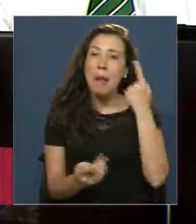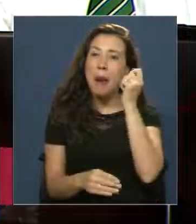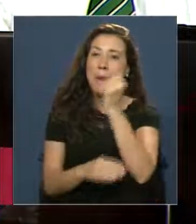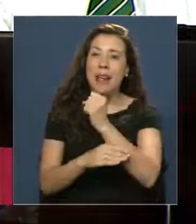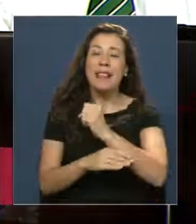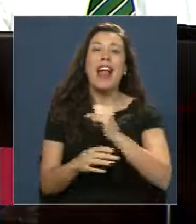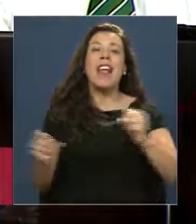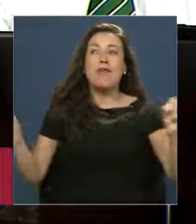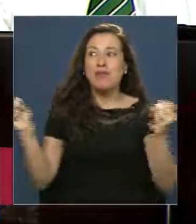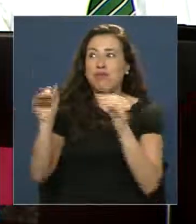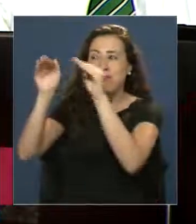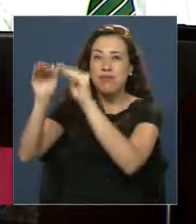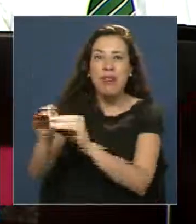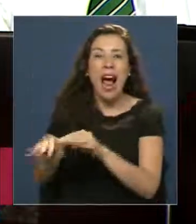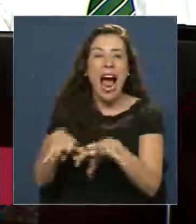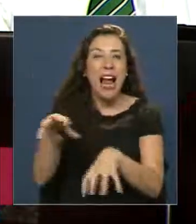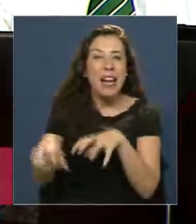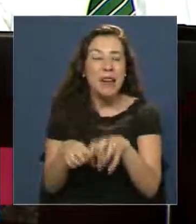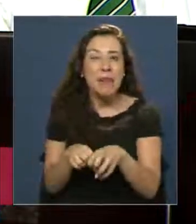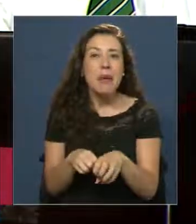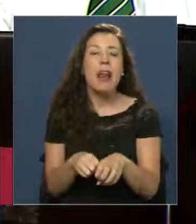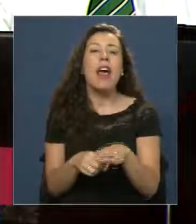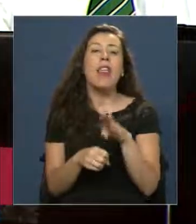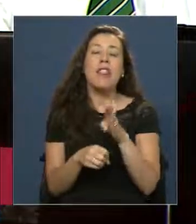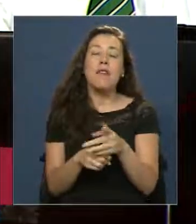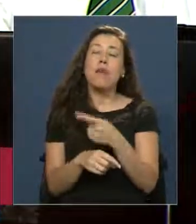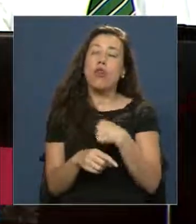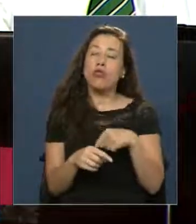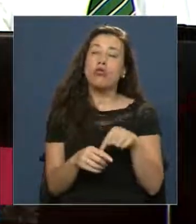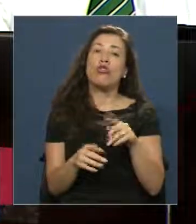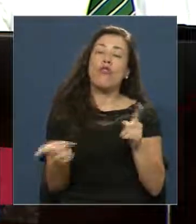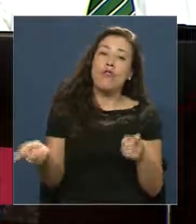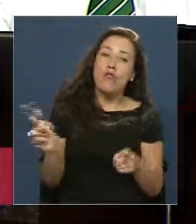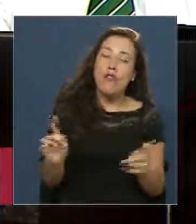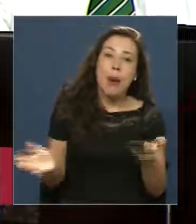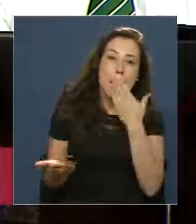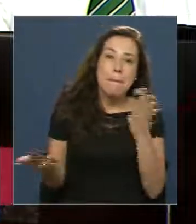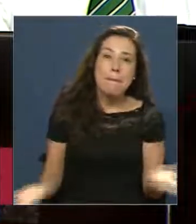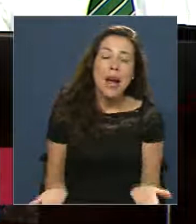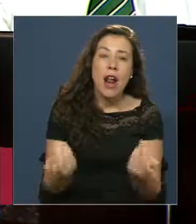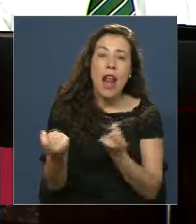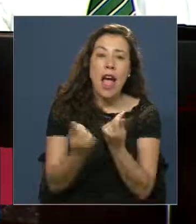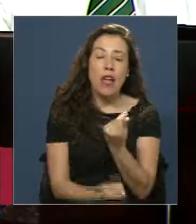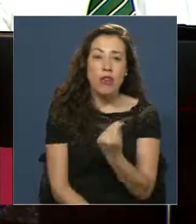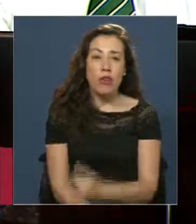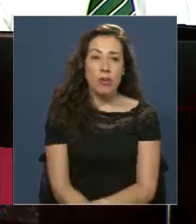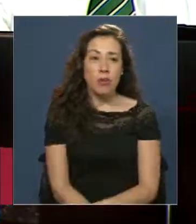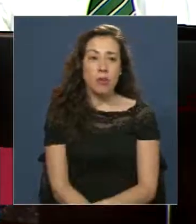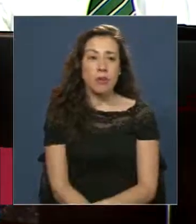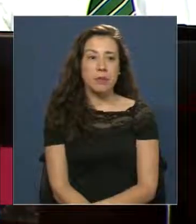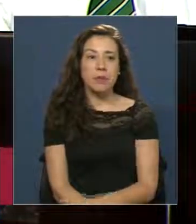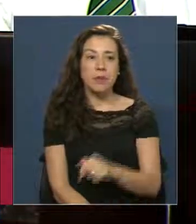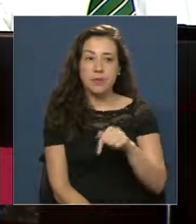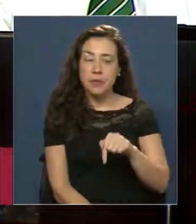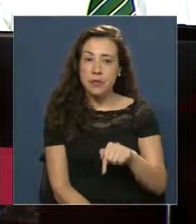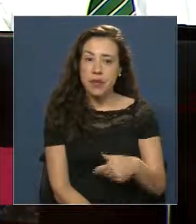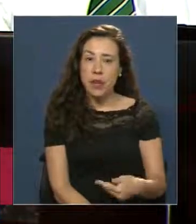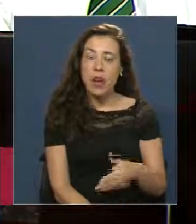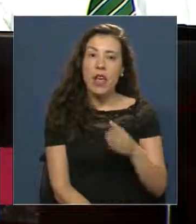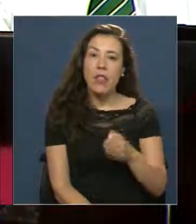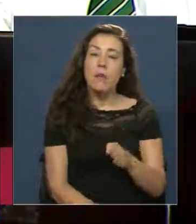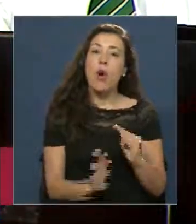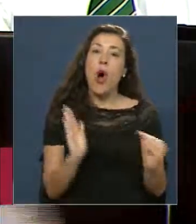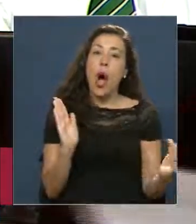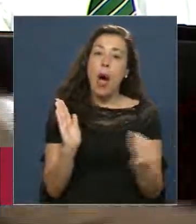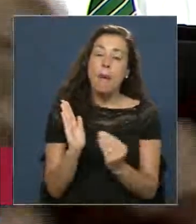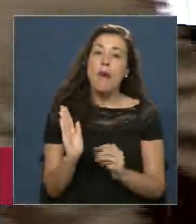refrigeración de productos agropecuarios, desde luego que tenemos que estar convocados a reactivar los mercados económicos señalados. Y hoy, más que nunca, debemos